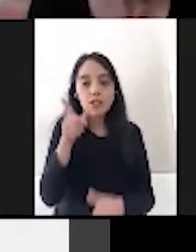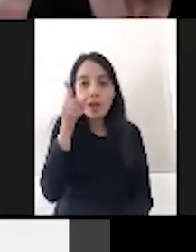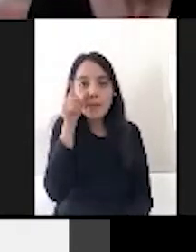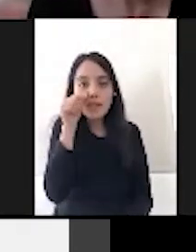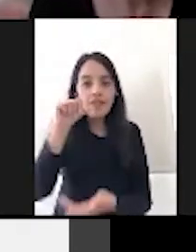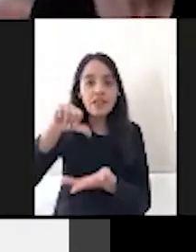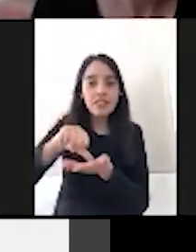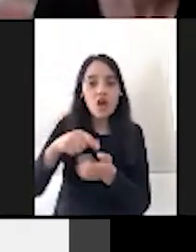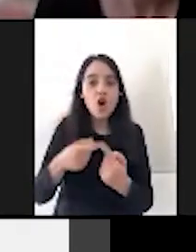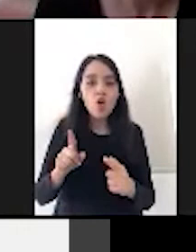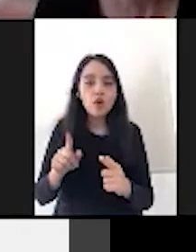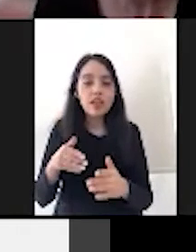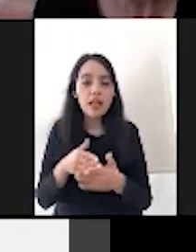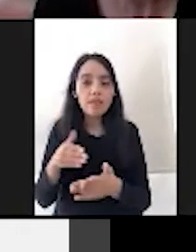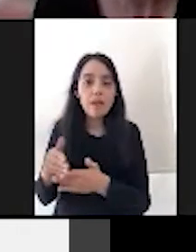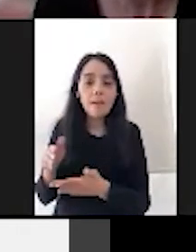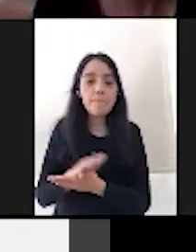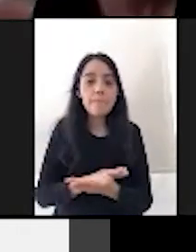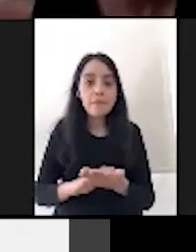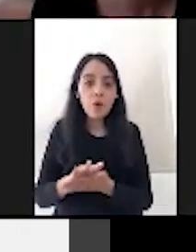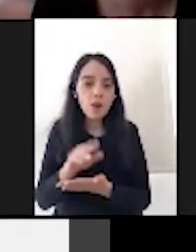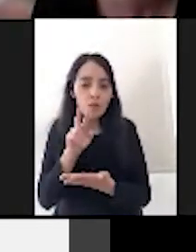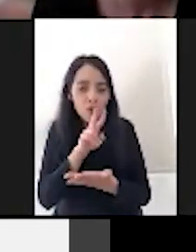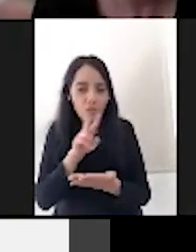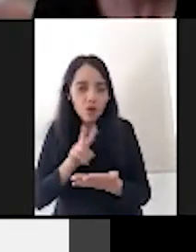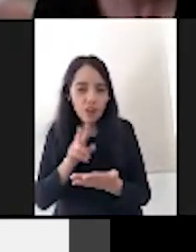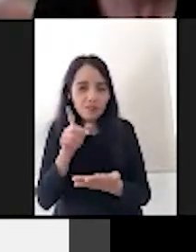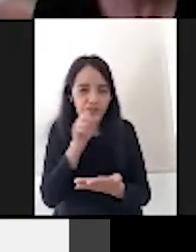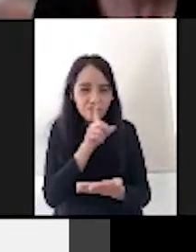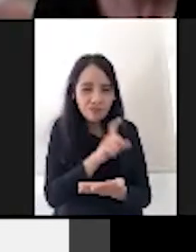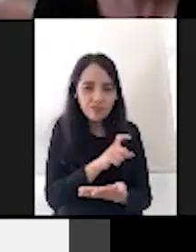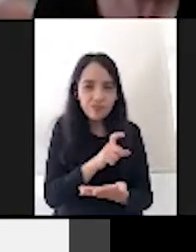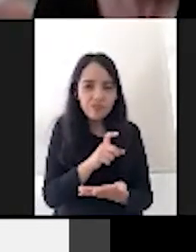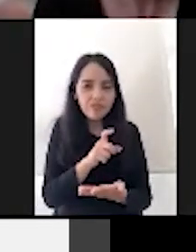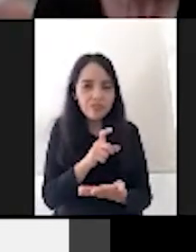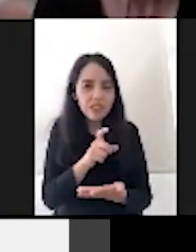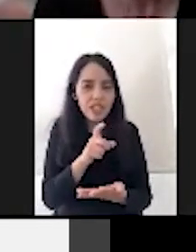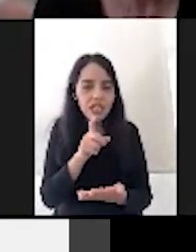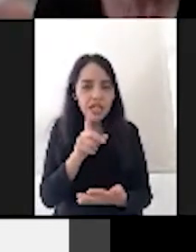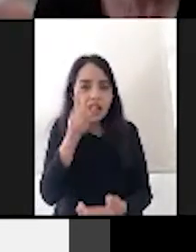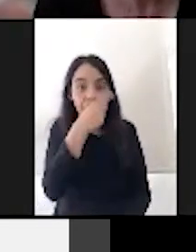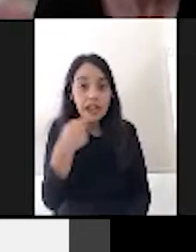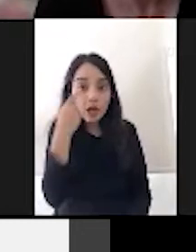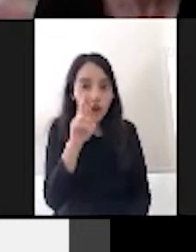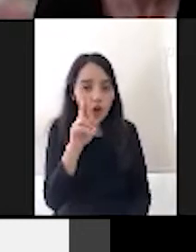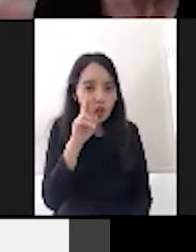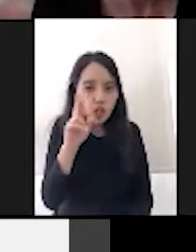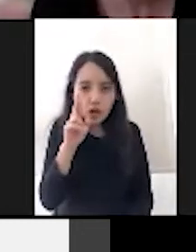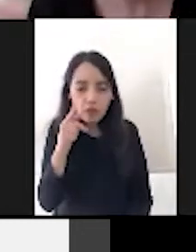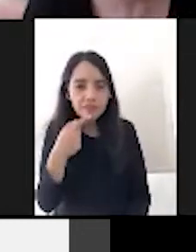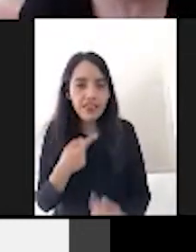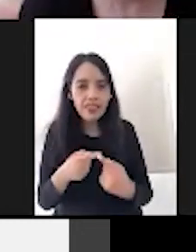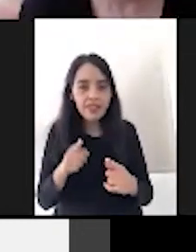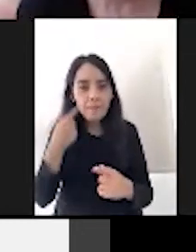como por ejemplo la pérdida de la capacidad de lectura, dificultad en el reconocimiento de rostro, pero la movilidad no va a ser problema hasta estadios